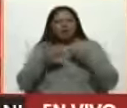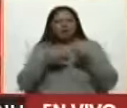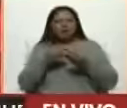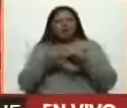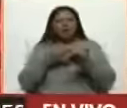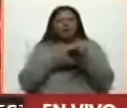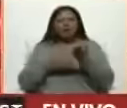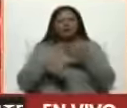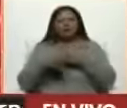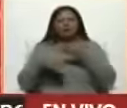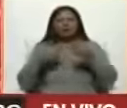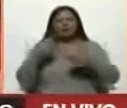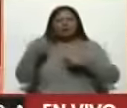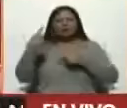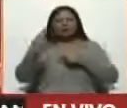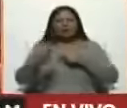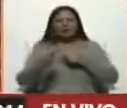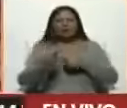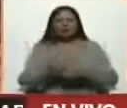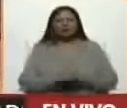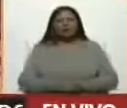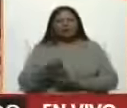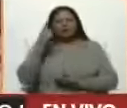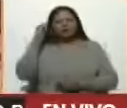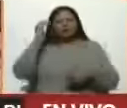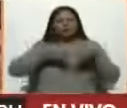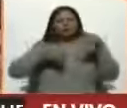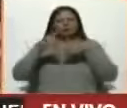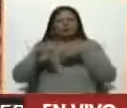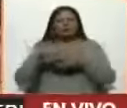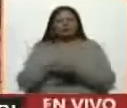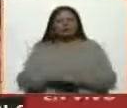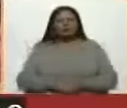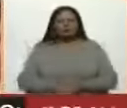Antes, durante el día de la votación,